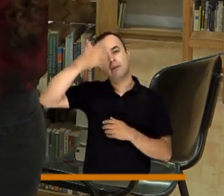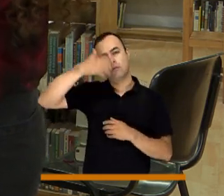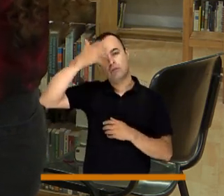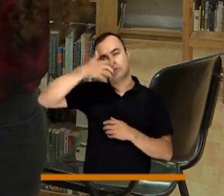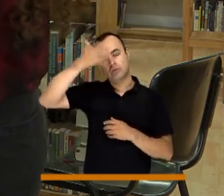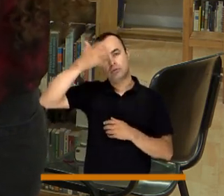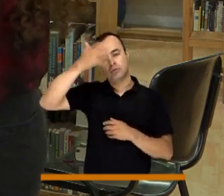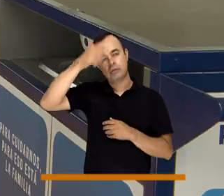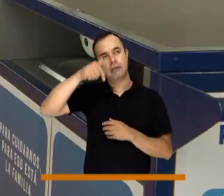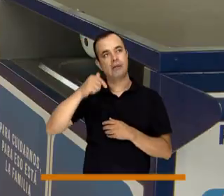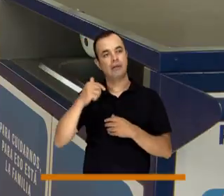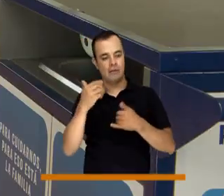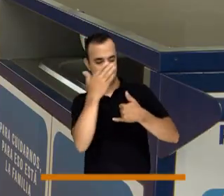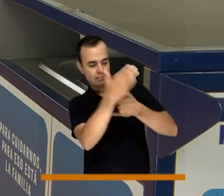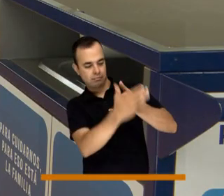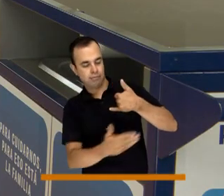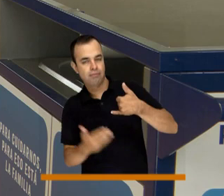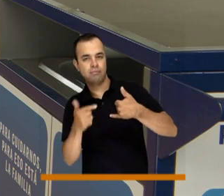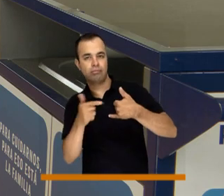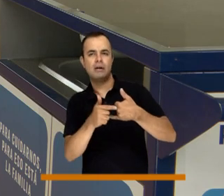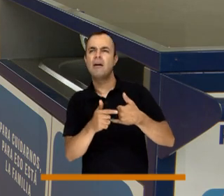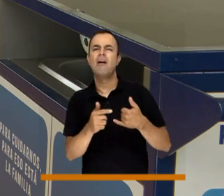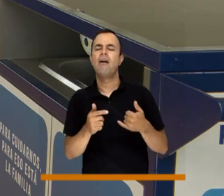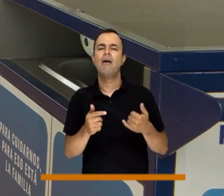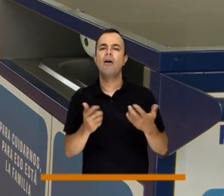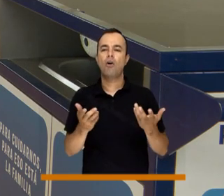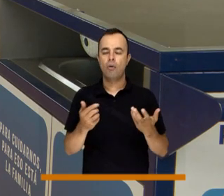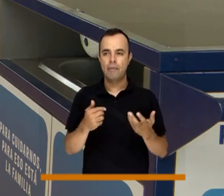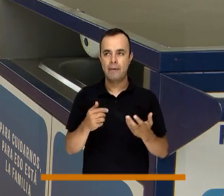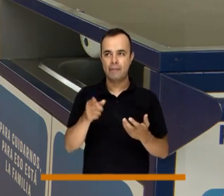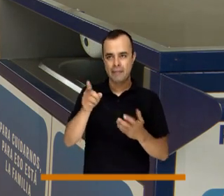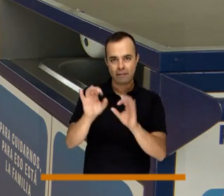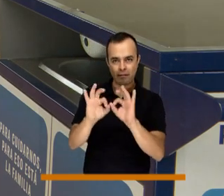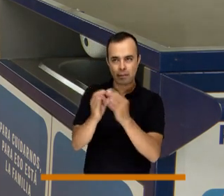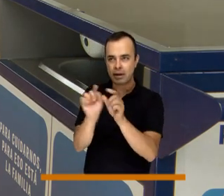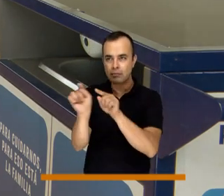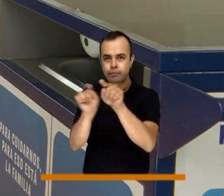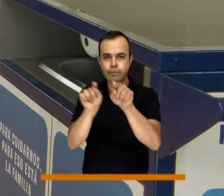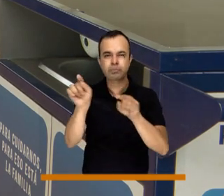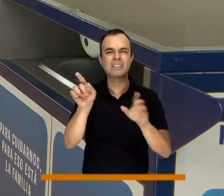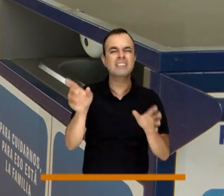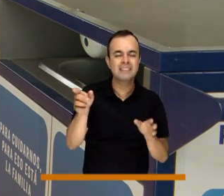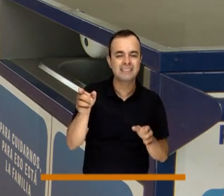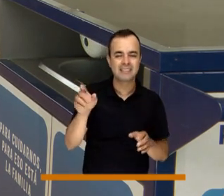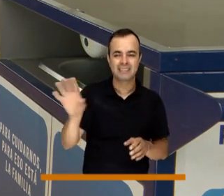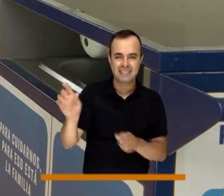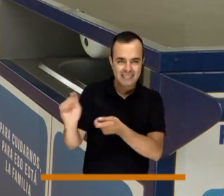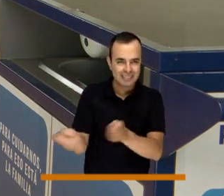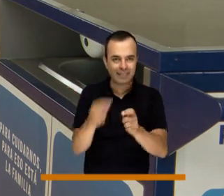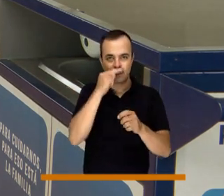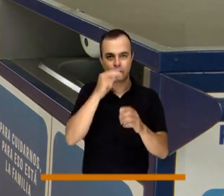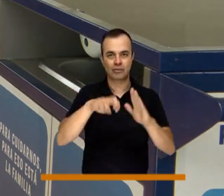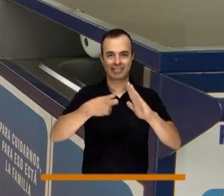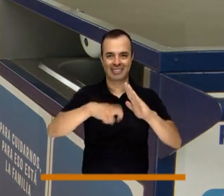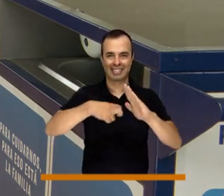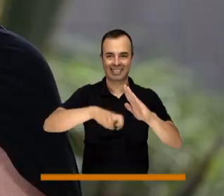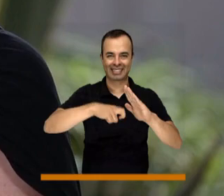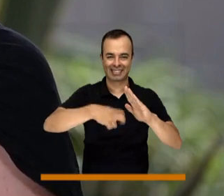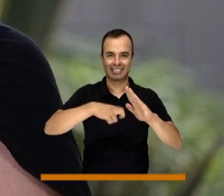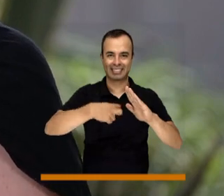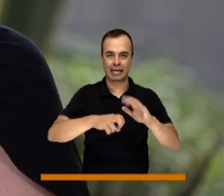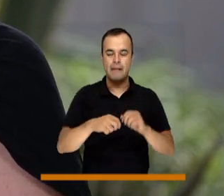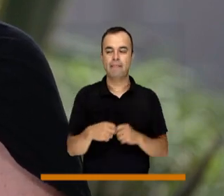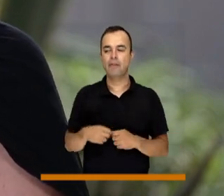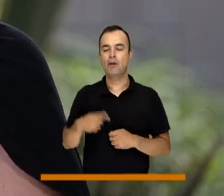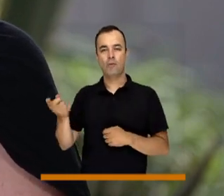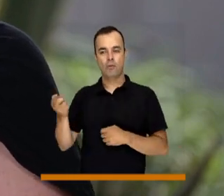a Siempre en Colombia, en la modalidad de hogares infantiles, la intervención de recursos